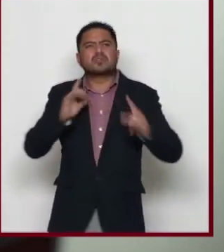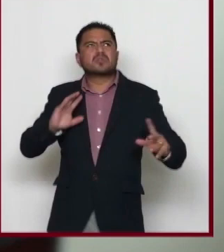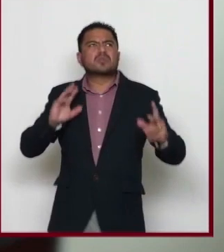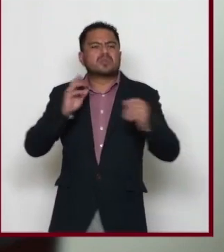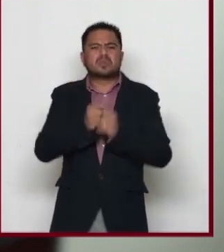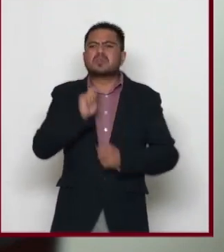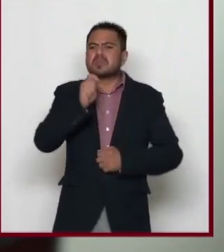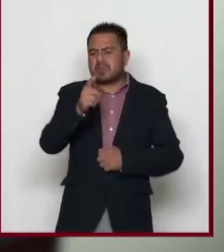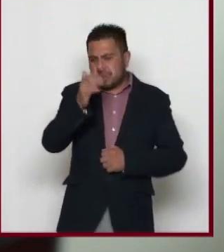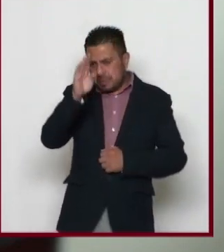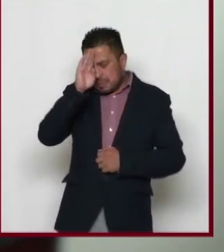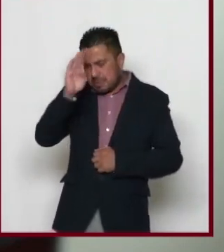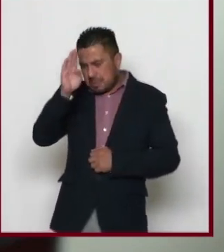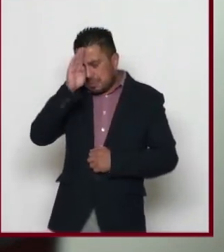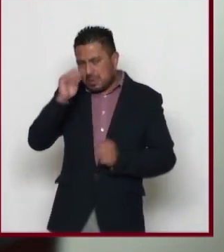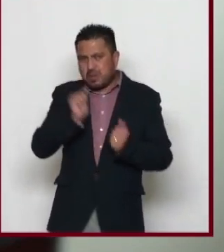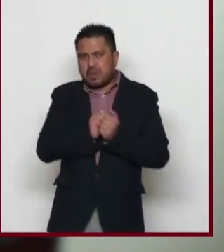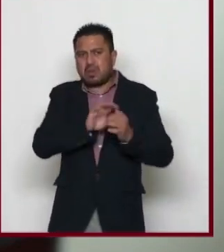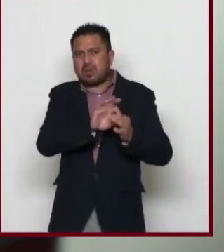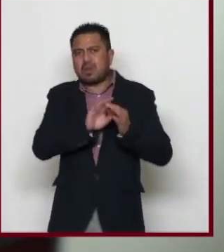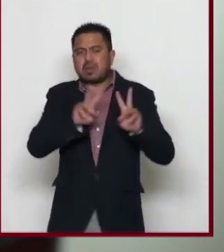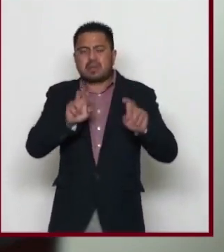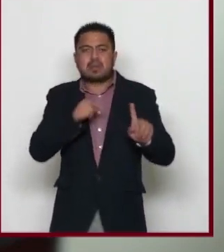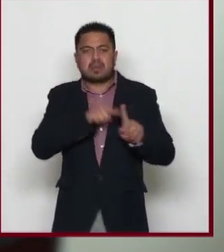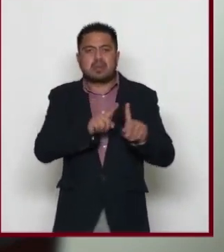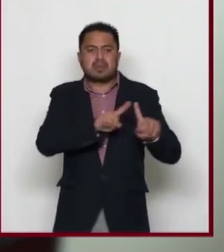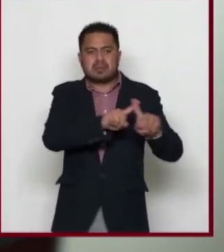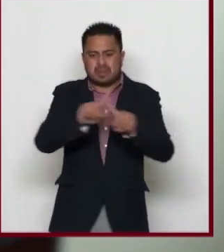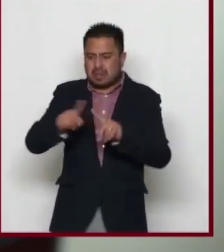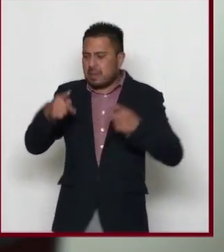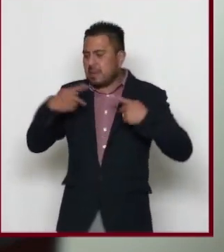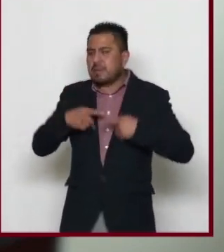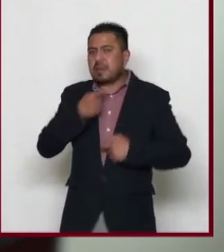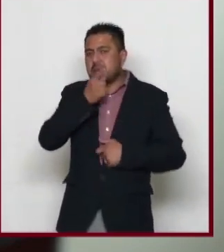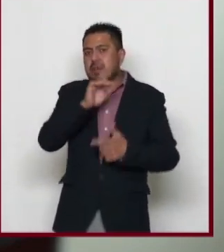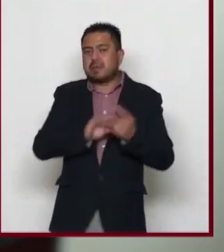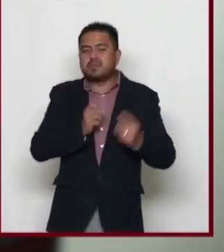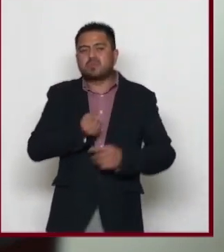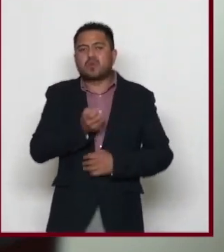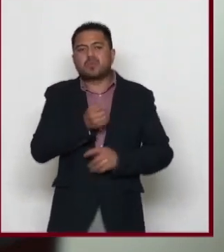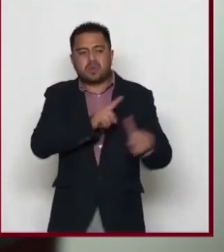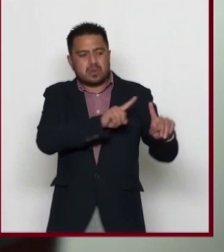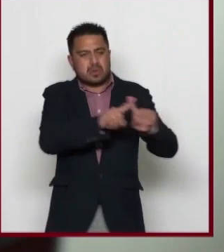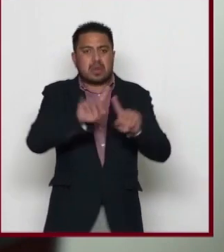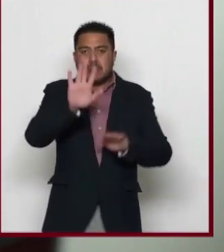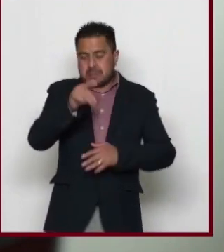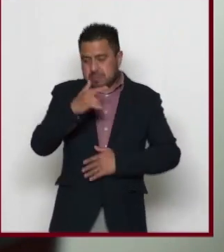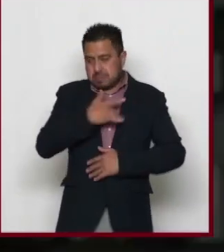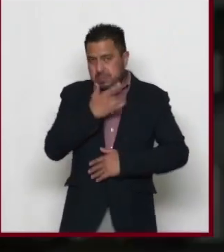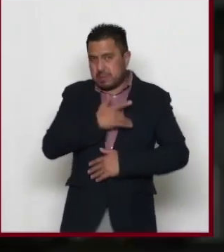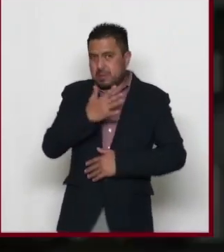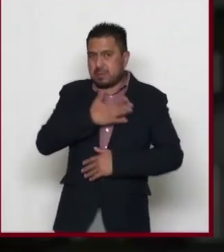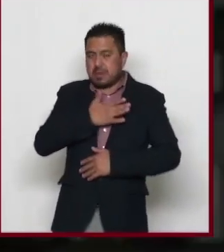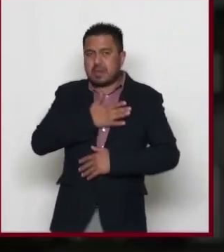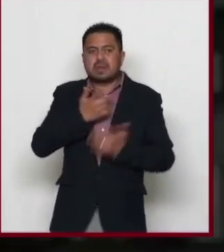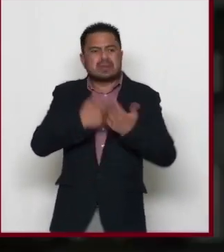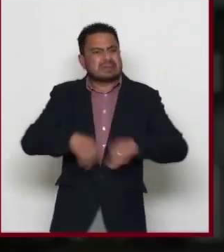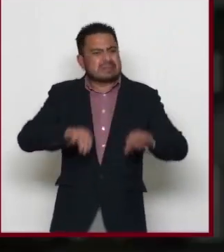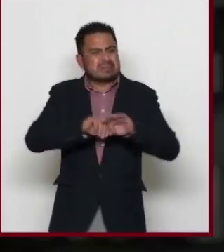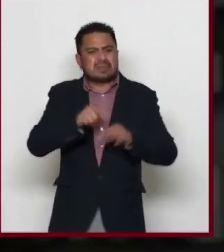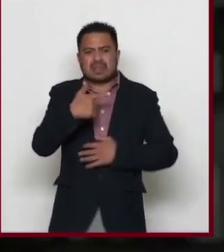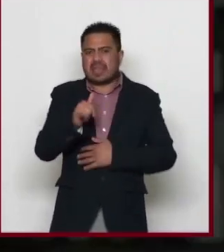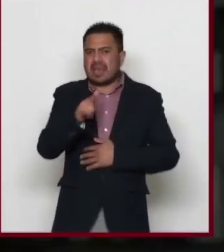aportación científica de Galileo a través de la historia. ¿Qué es lo que tú piensas al respecto? Bueno, diferentes personas te dirían